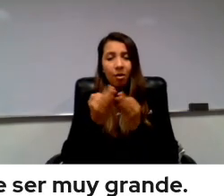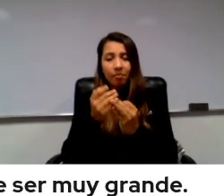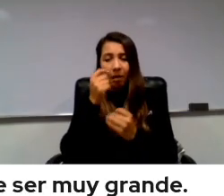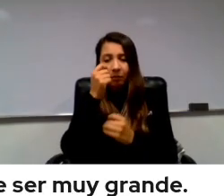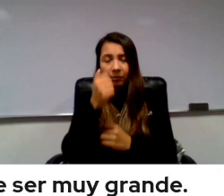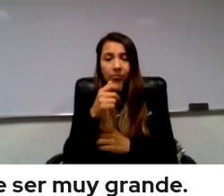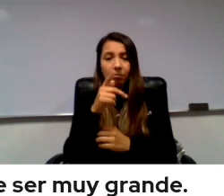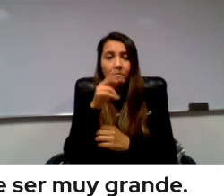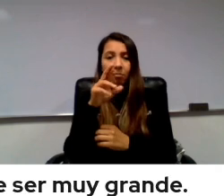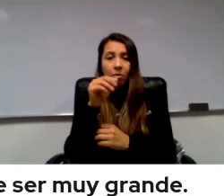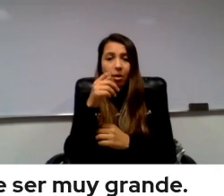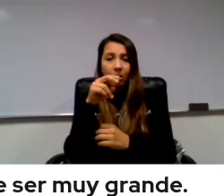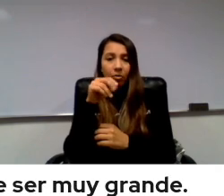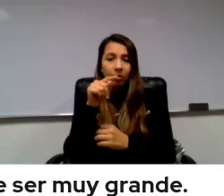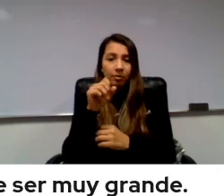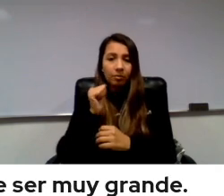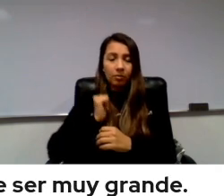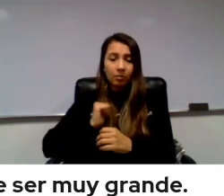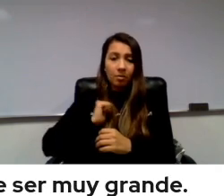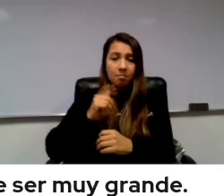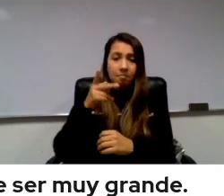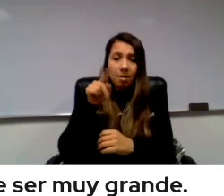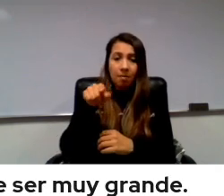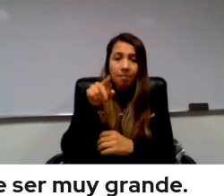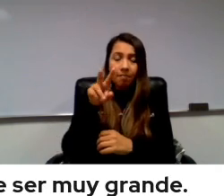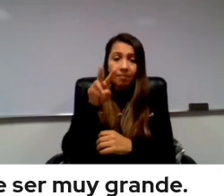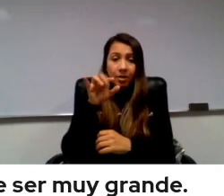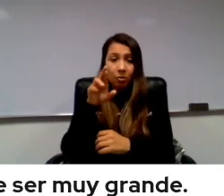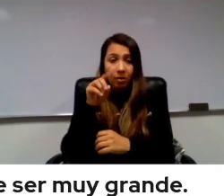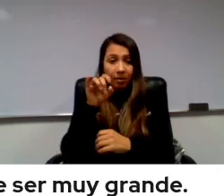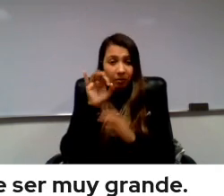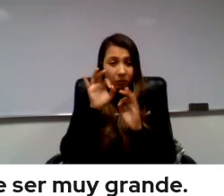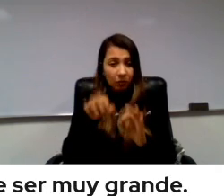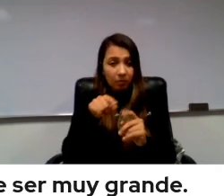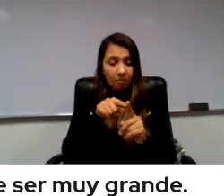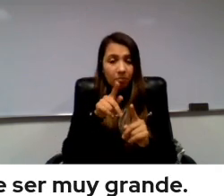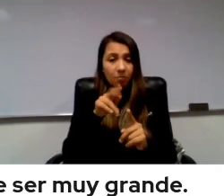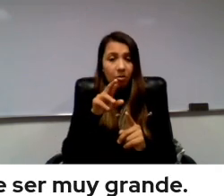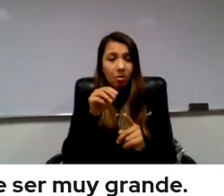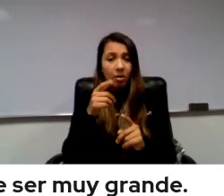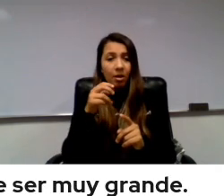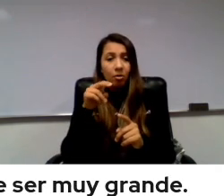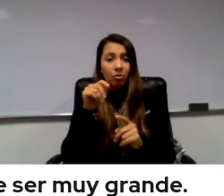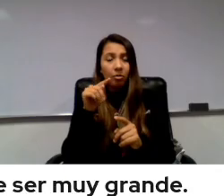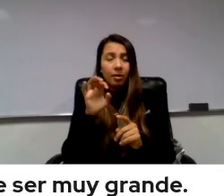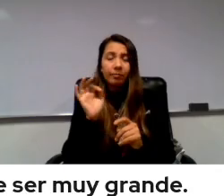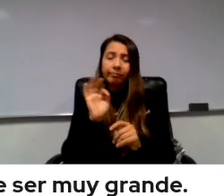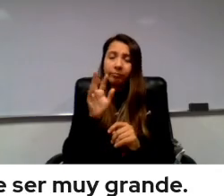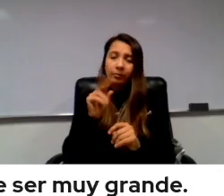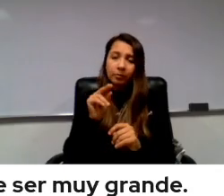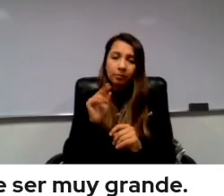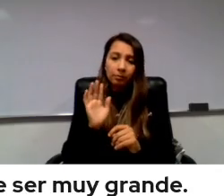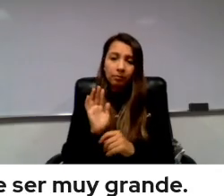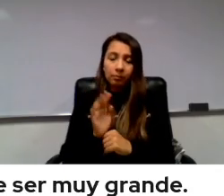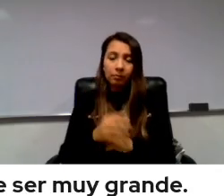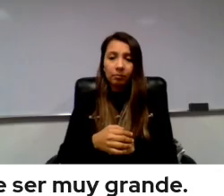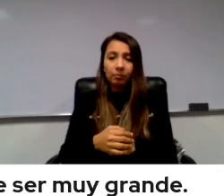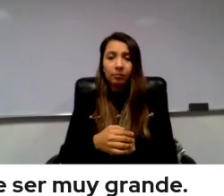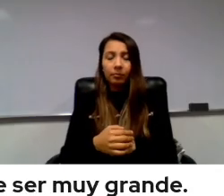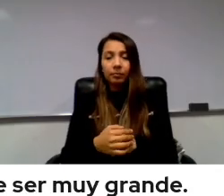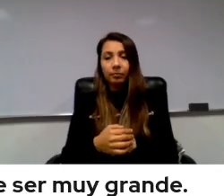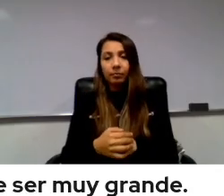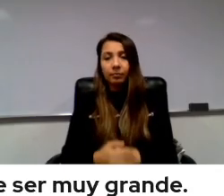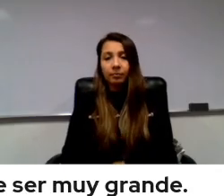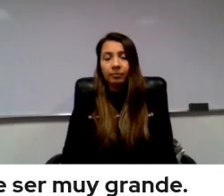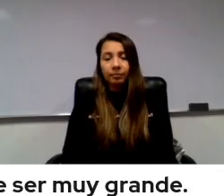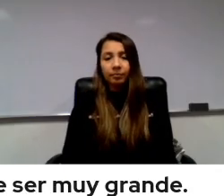progenotes, pero no necesariamente los viroides como descendientes directos de los progenotes, ¿no? Esa puede ser tal vez la distinción importante que hay que